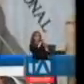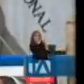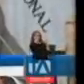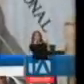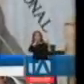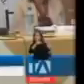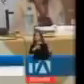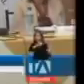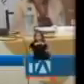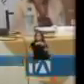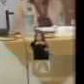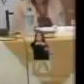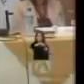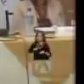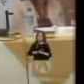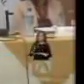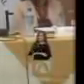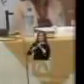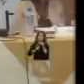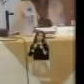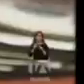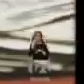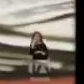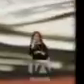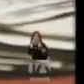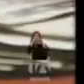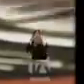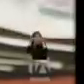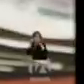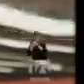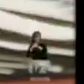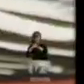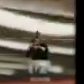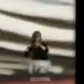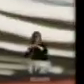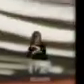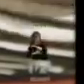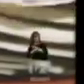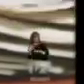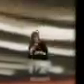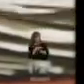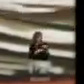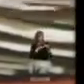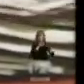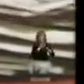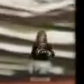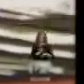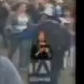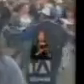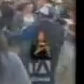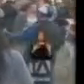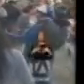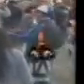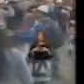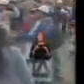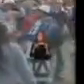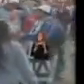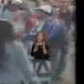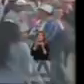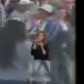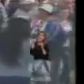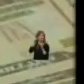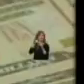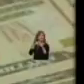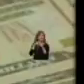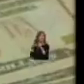atraer más inversiones. En este año, Martínez dijo que se esperan 4.622 millones de dólares de los 7 multilaterales. De